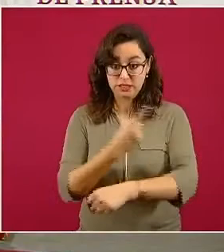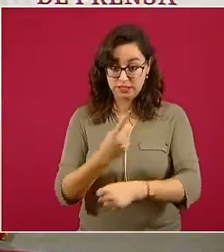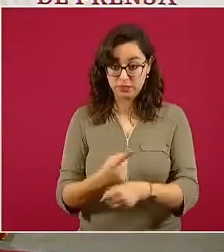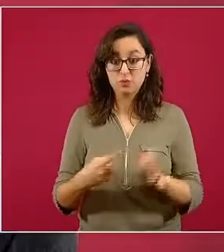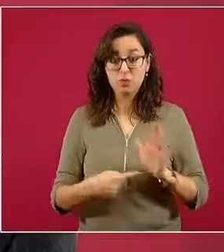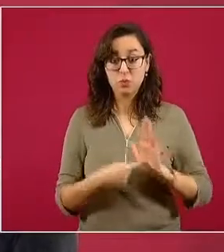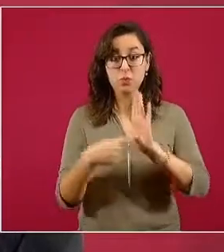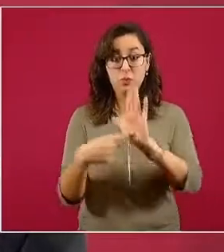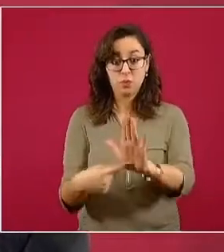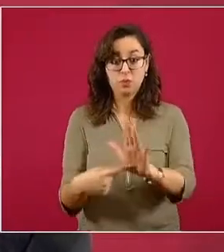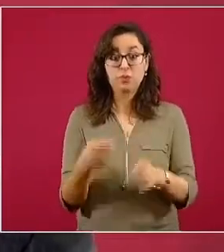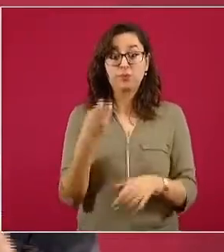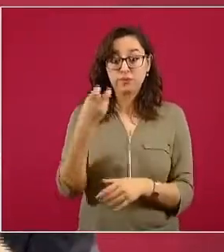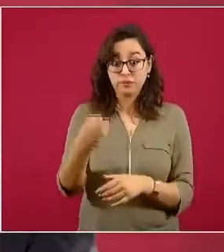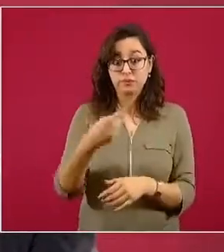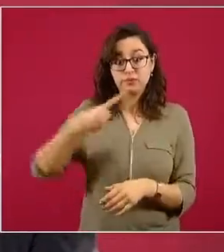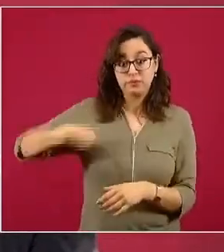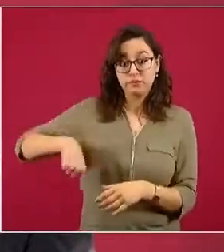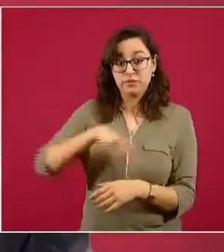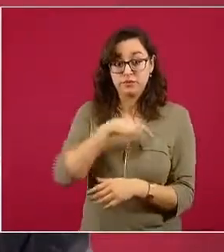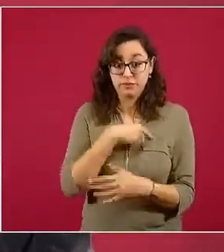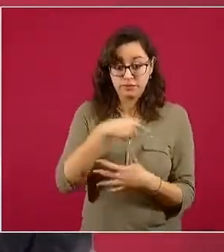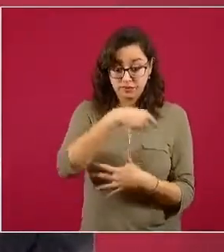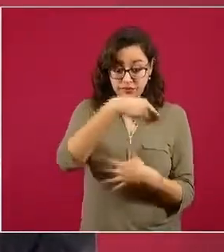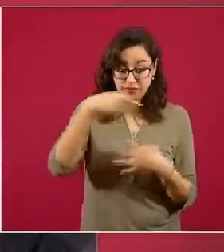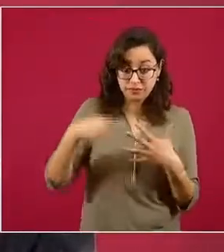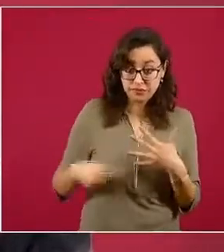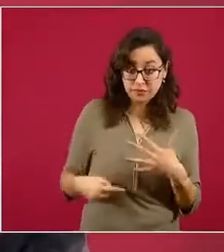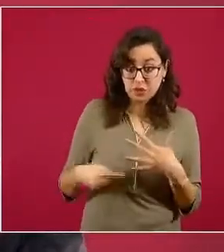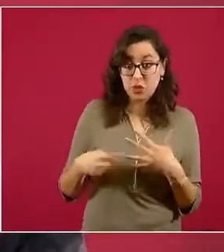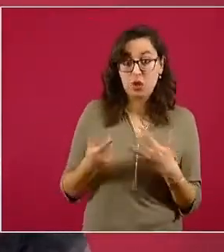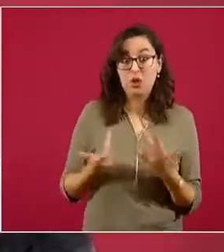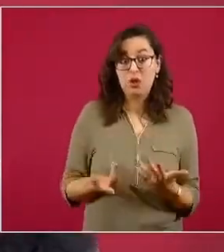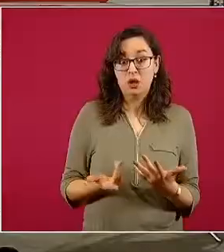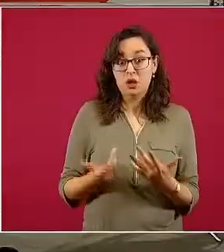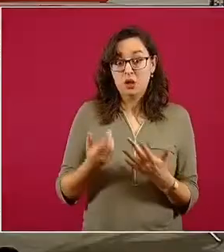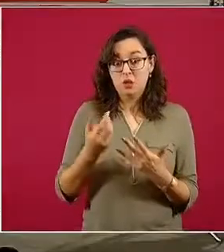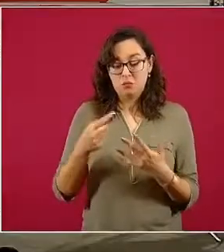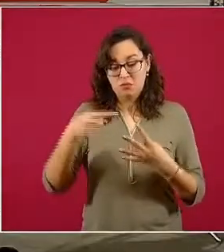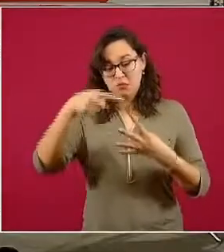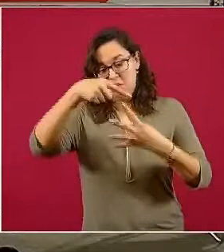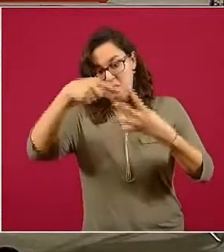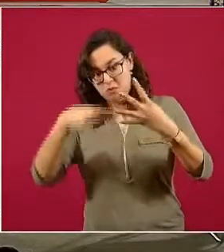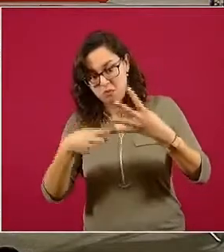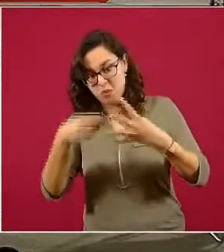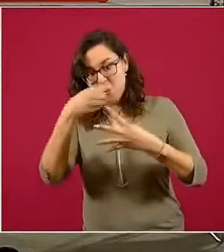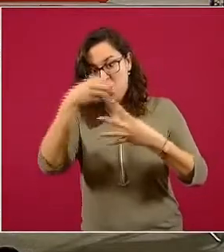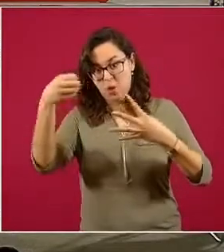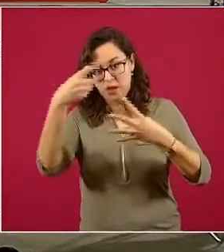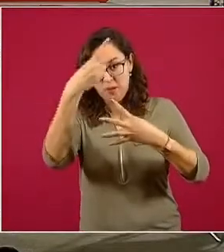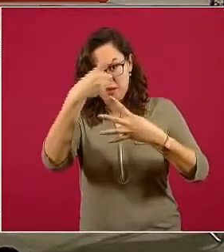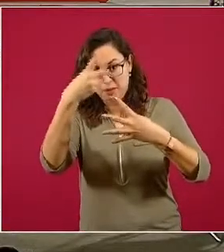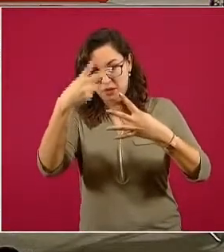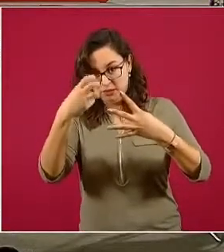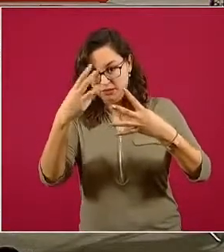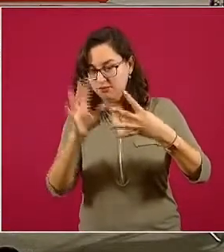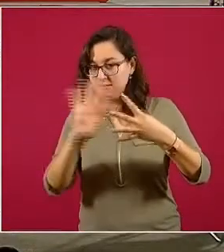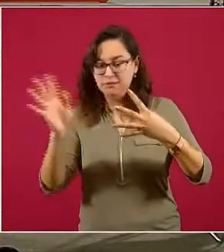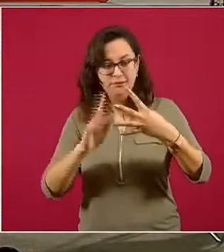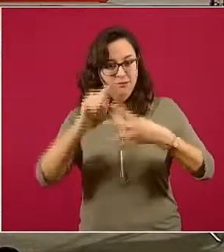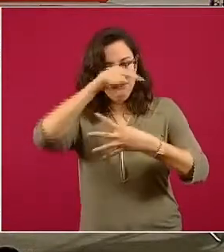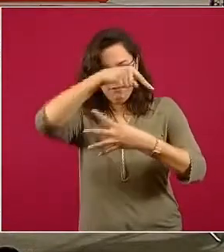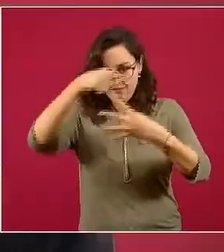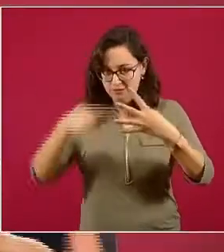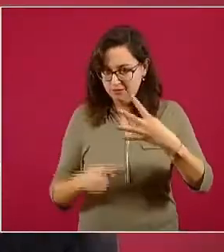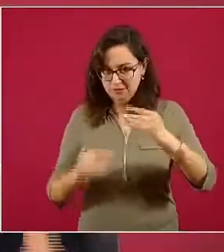paso, cuando hacemos esta enumeración, no es ni un orden de prioridades, ni es un orden temporal. Los 4 componentes son